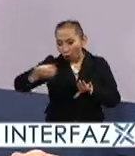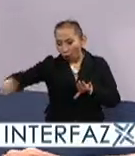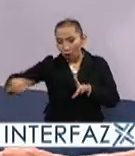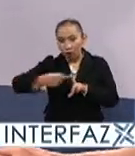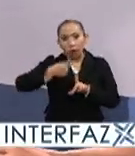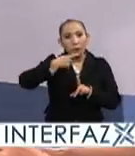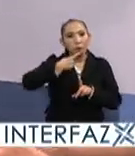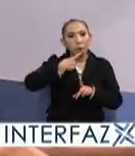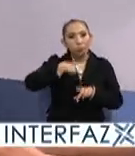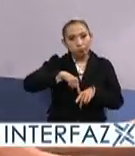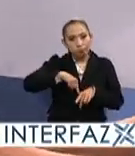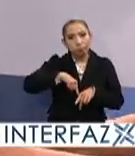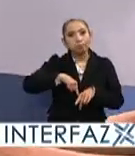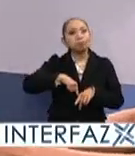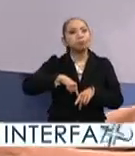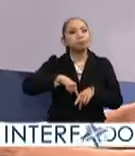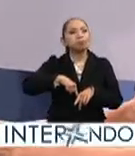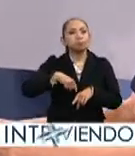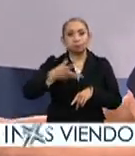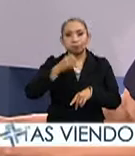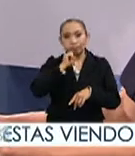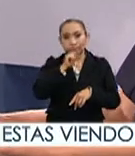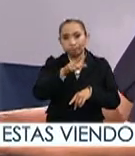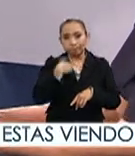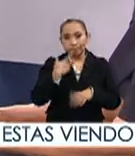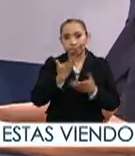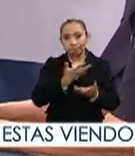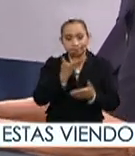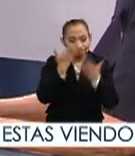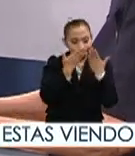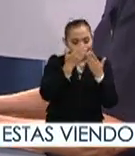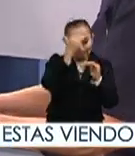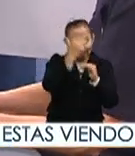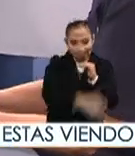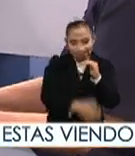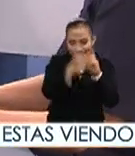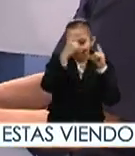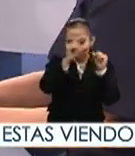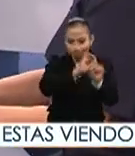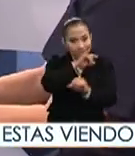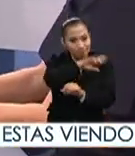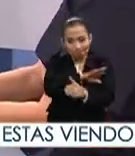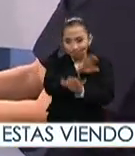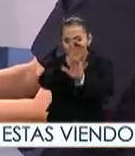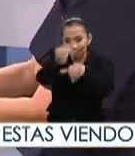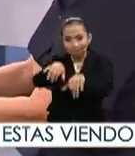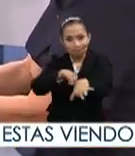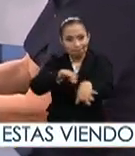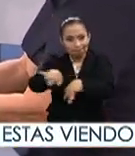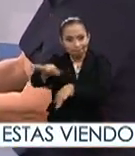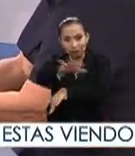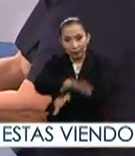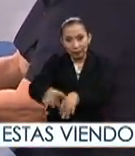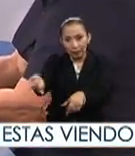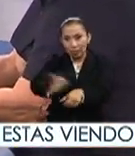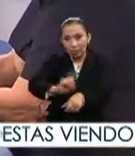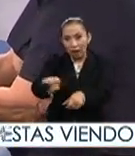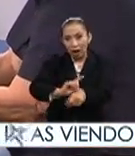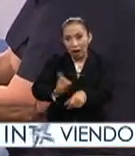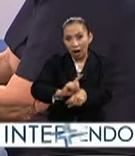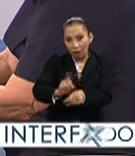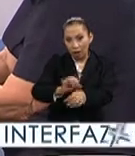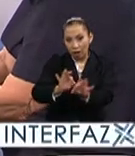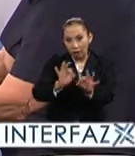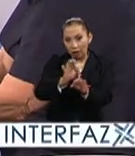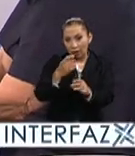Roja Mexicana precisamente. Es decir, también los egresados inmediatamente se pueden incursionar en las labores que hacen día a día y de forma